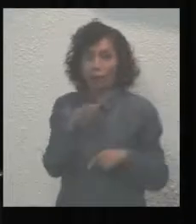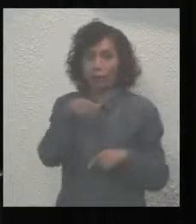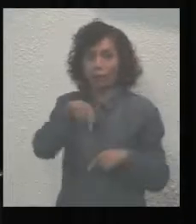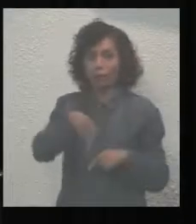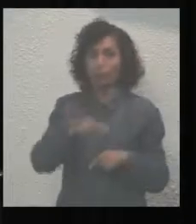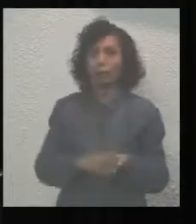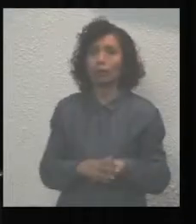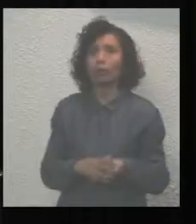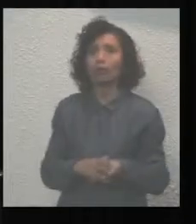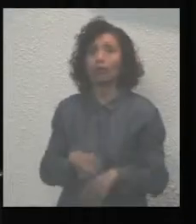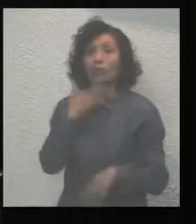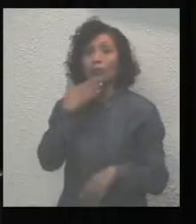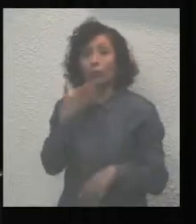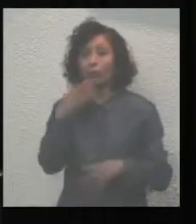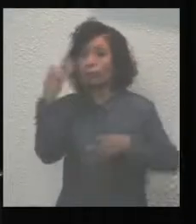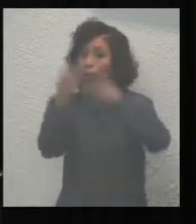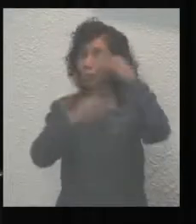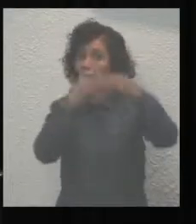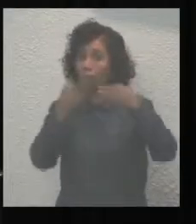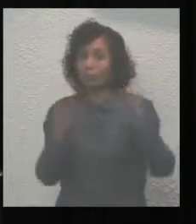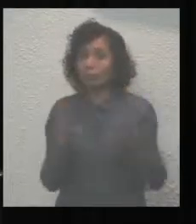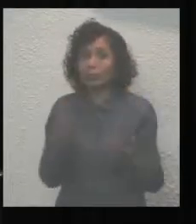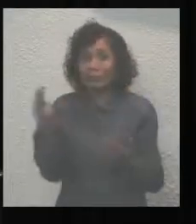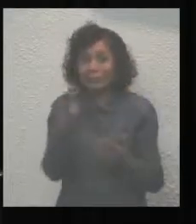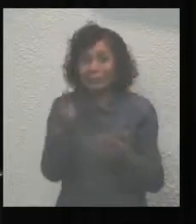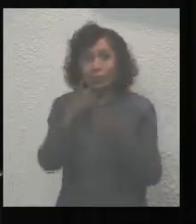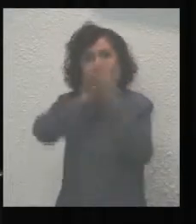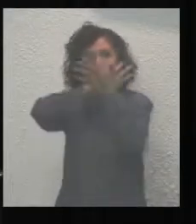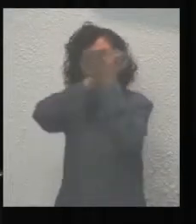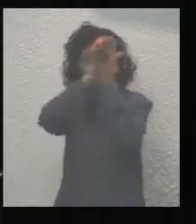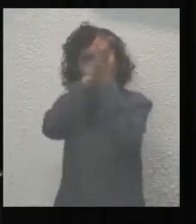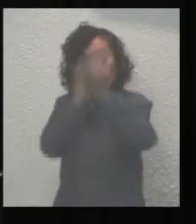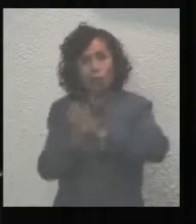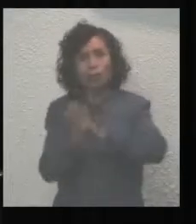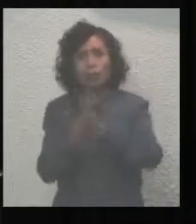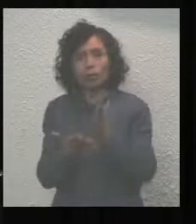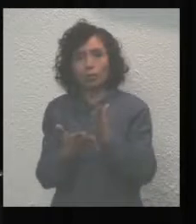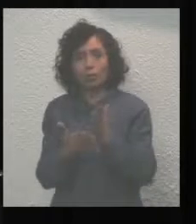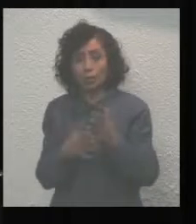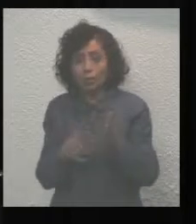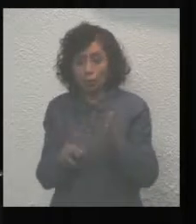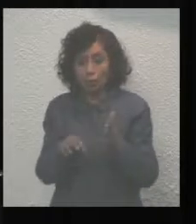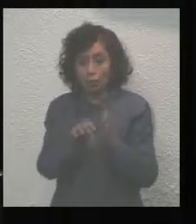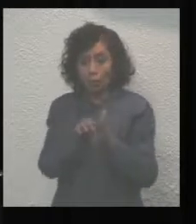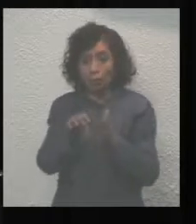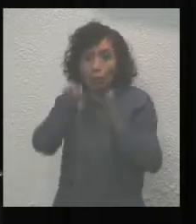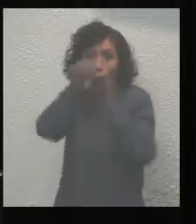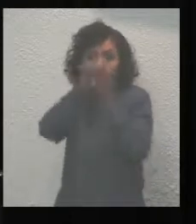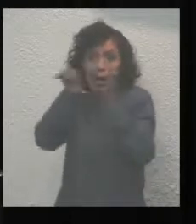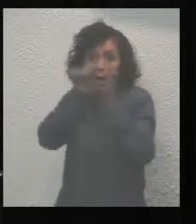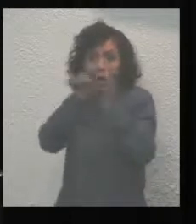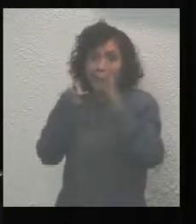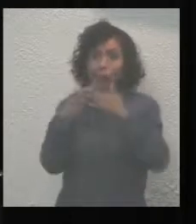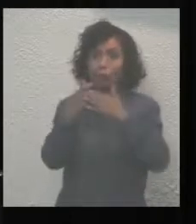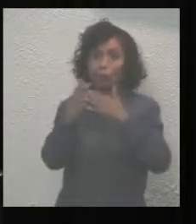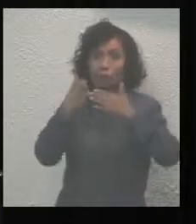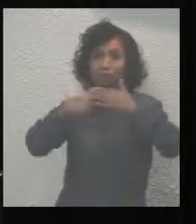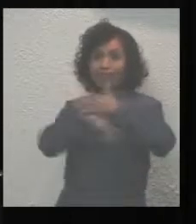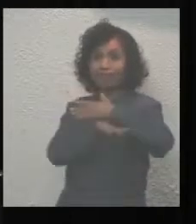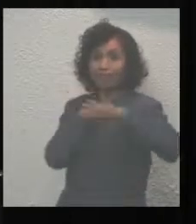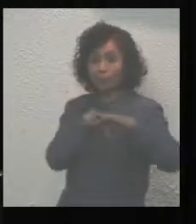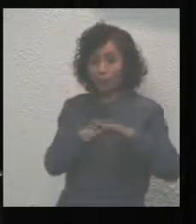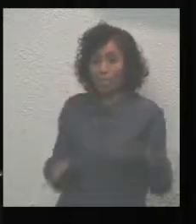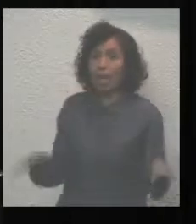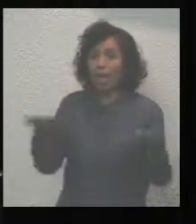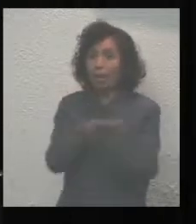Por el bien de todos, tenemos que convertir a Quintana Roo, que fue tomado como ejemplo nacional de corrupción, a un Estado